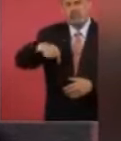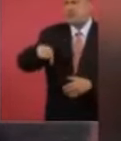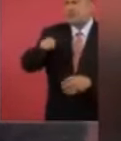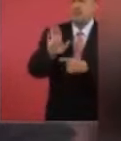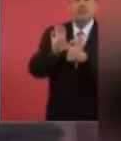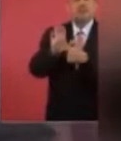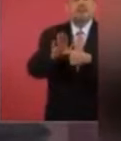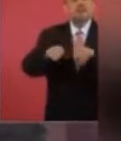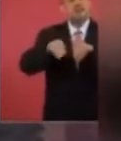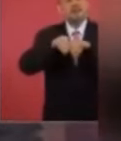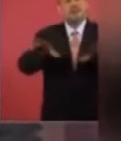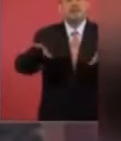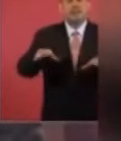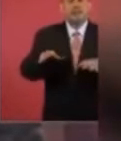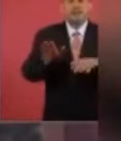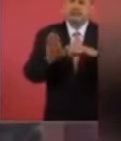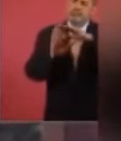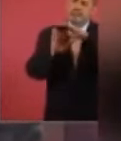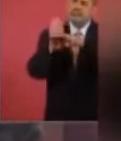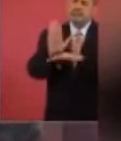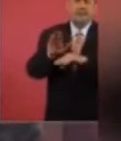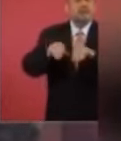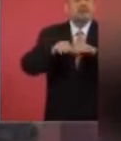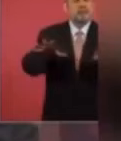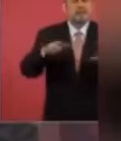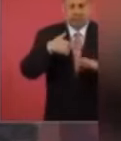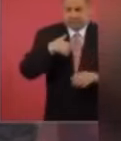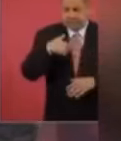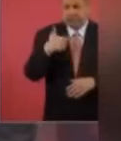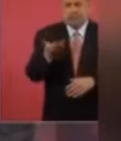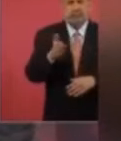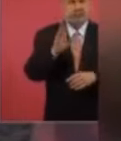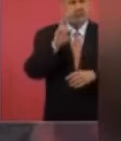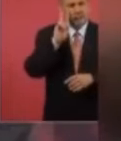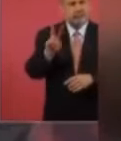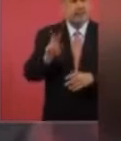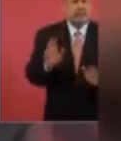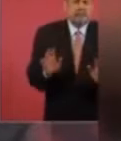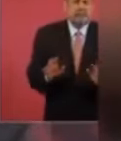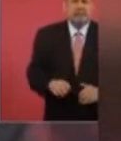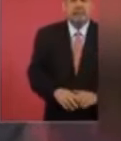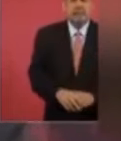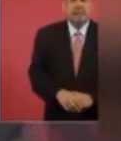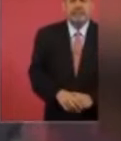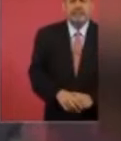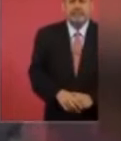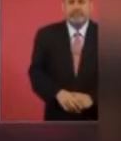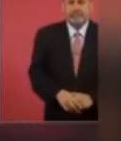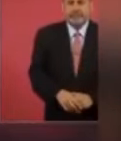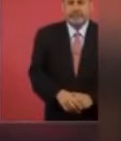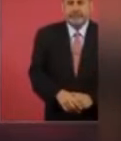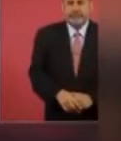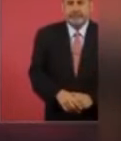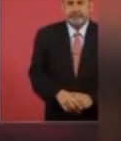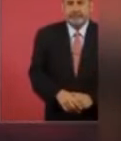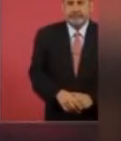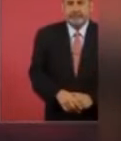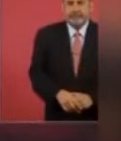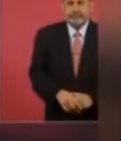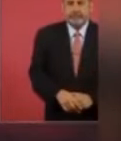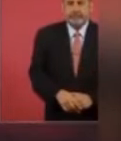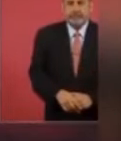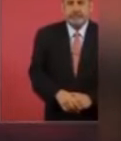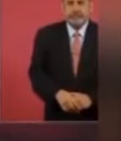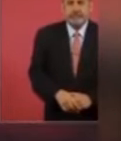que ya no mencionara el nombre de algunos reporteros quieren callar la libertad del Vocero